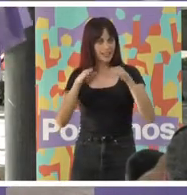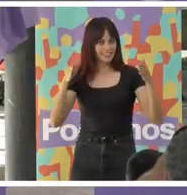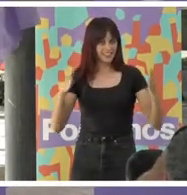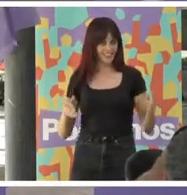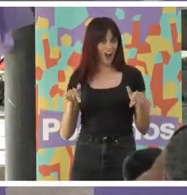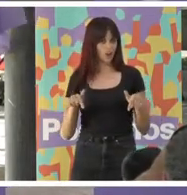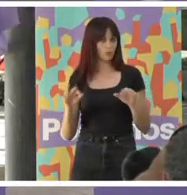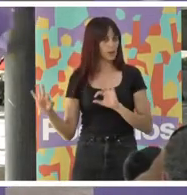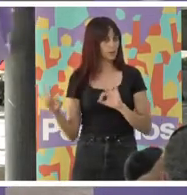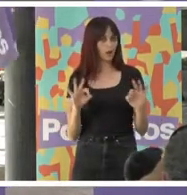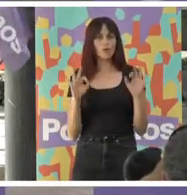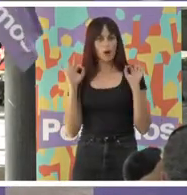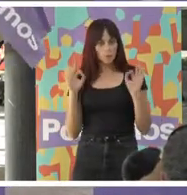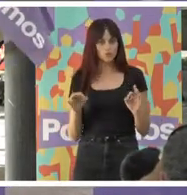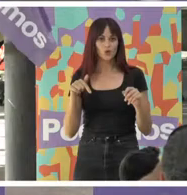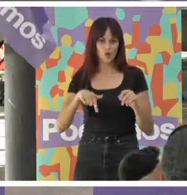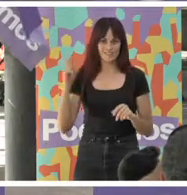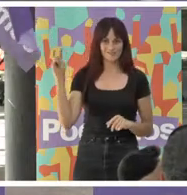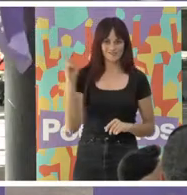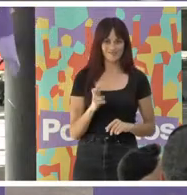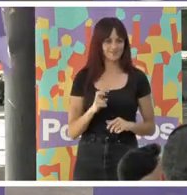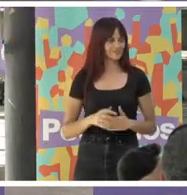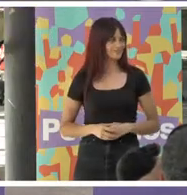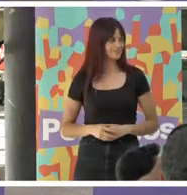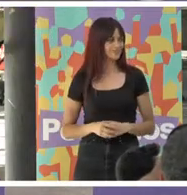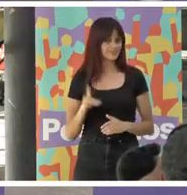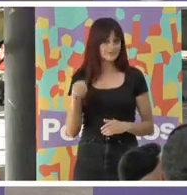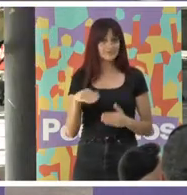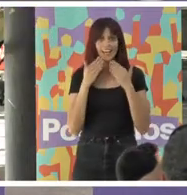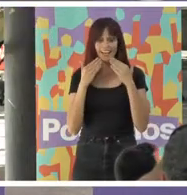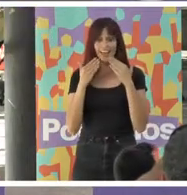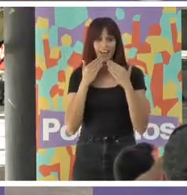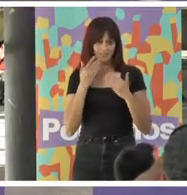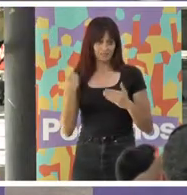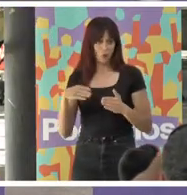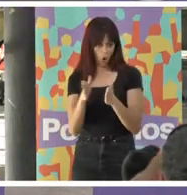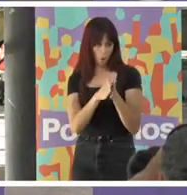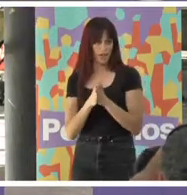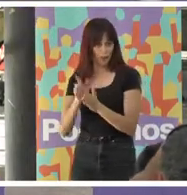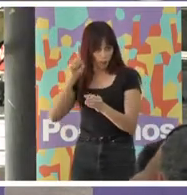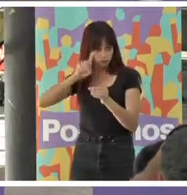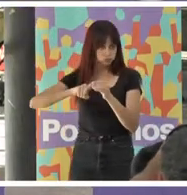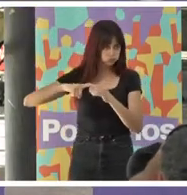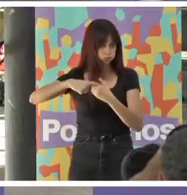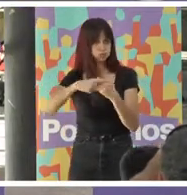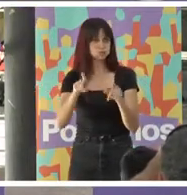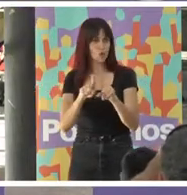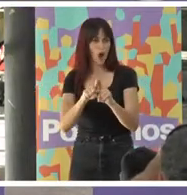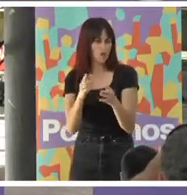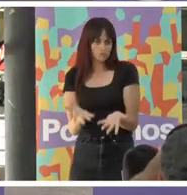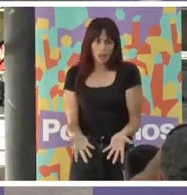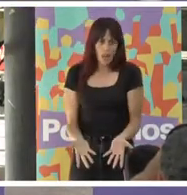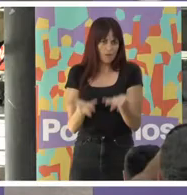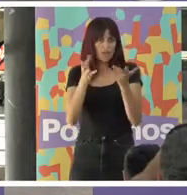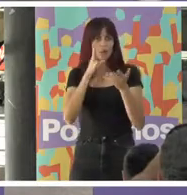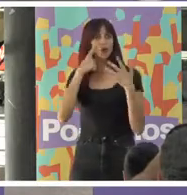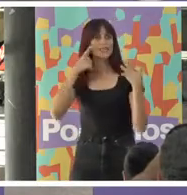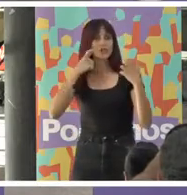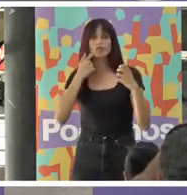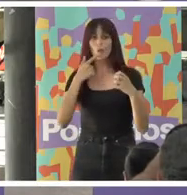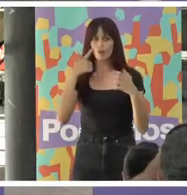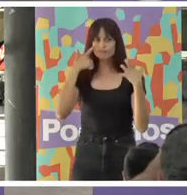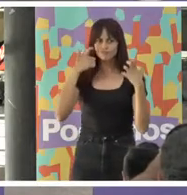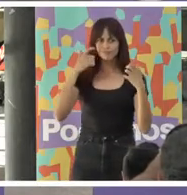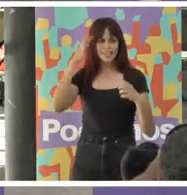que estemos hoy aquí. Y sobre todo, gracias a la militancia que está levantando esta campaña a pulso, porque se nota cuando hay